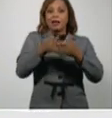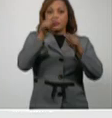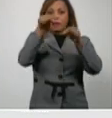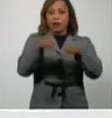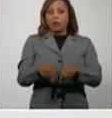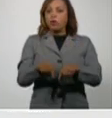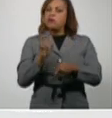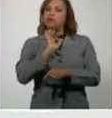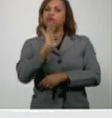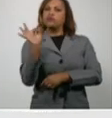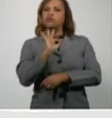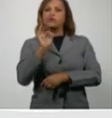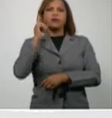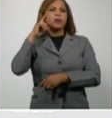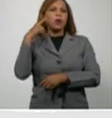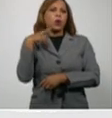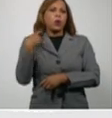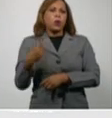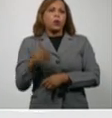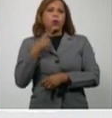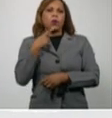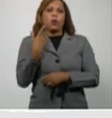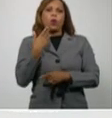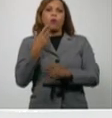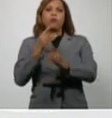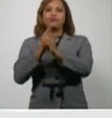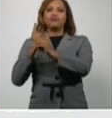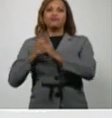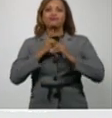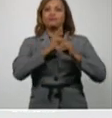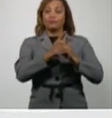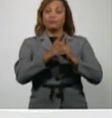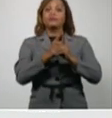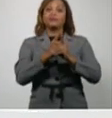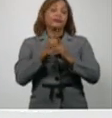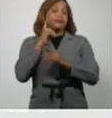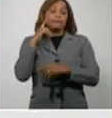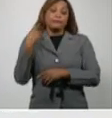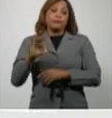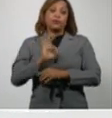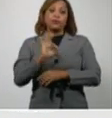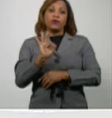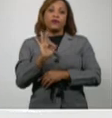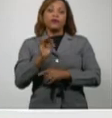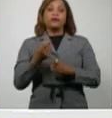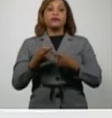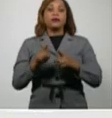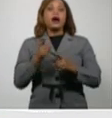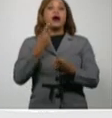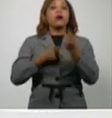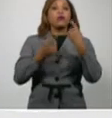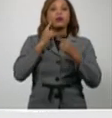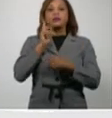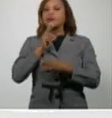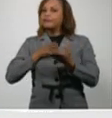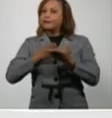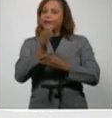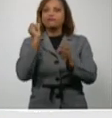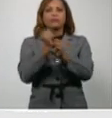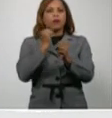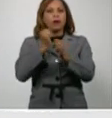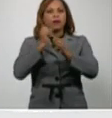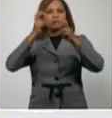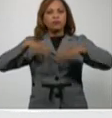podido precisar todavía la fuente de infección, independientemente de que se busca para poder hacer